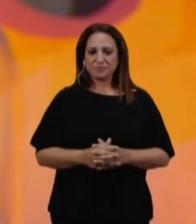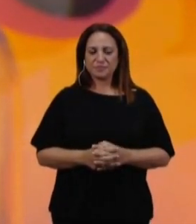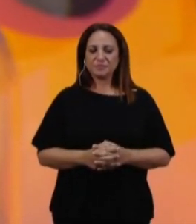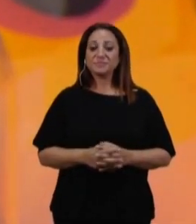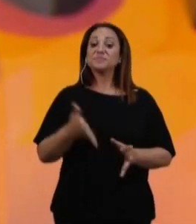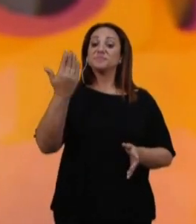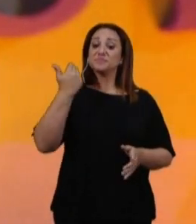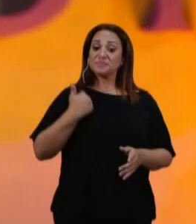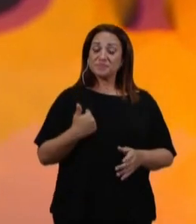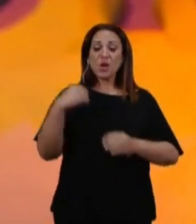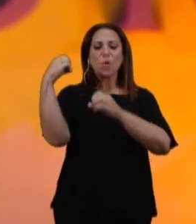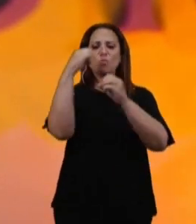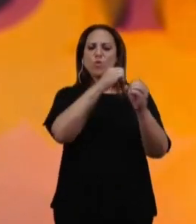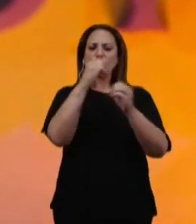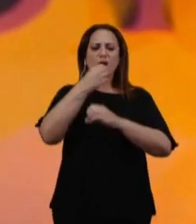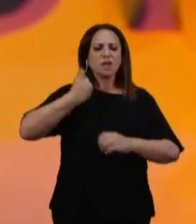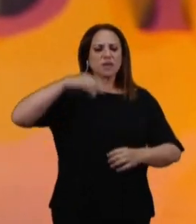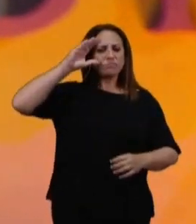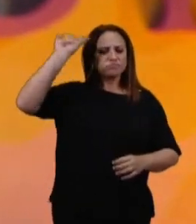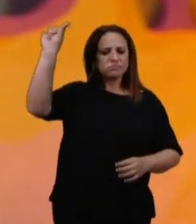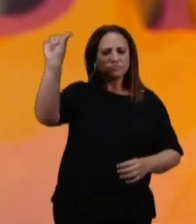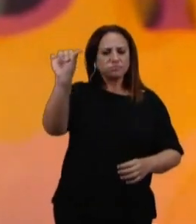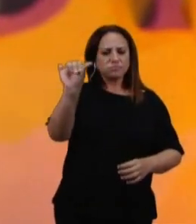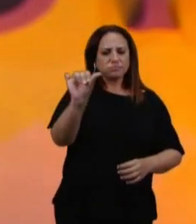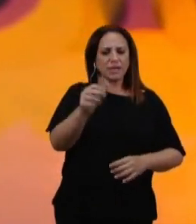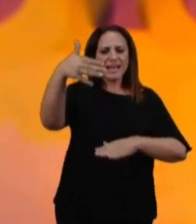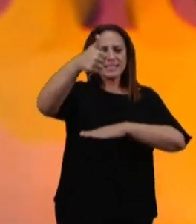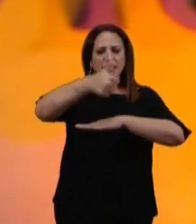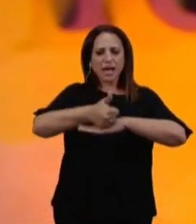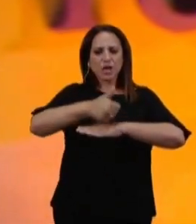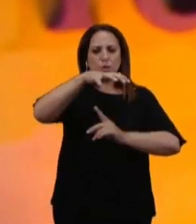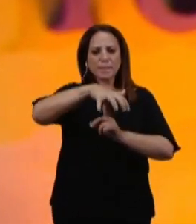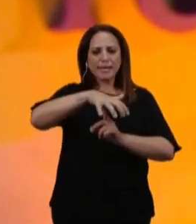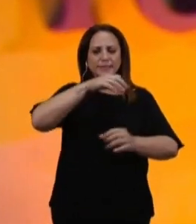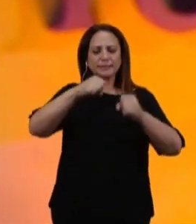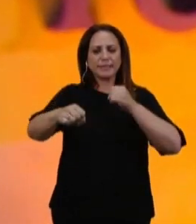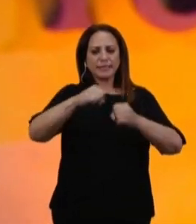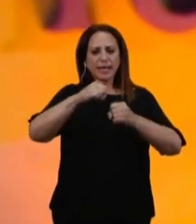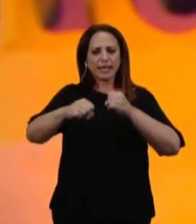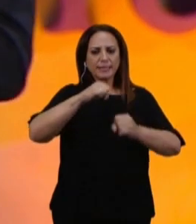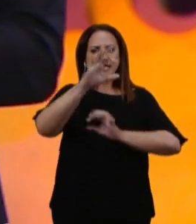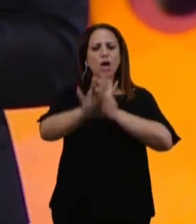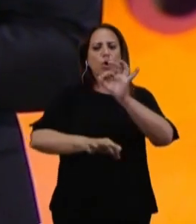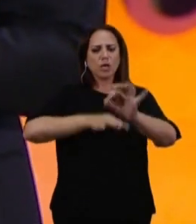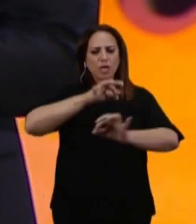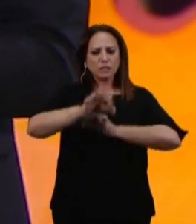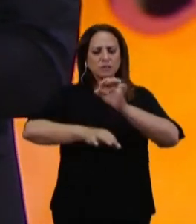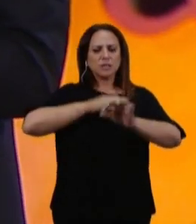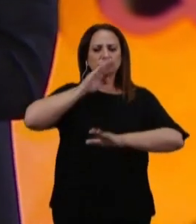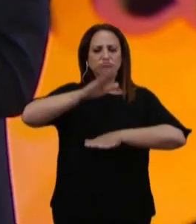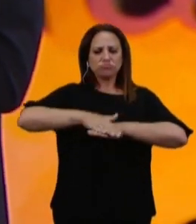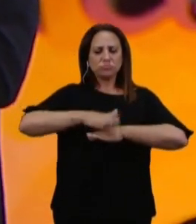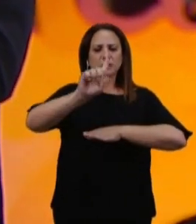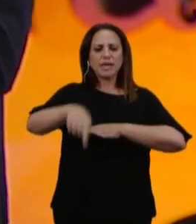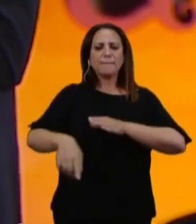Una vez que las murgas han actuado sobre el escenario del Parque Santa Catalina en la forma establecida por la organización del certamen y teniéndose en cuenta lo establecido en las